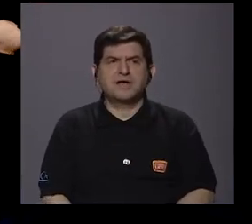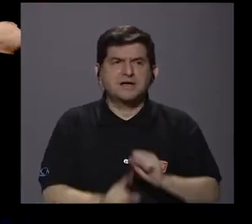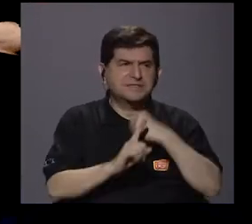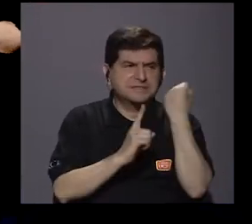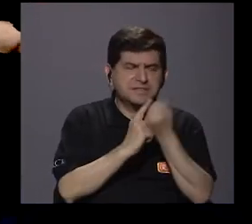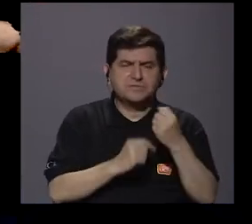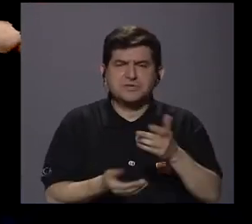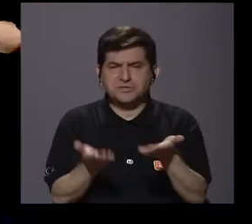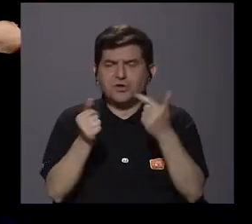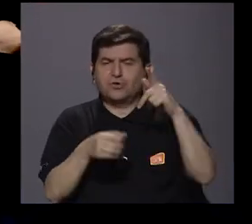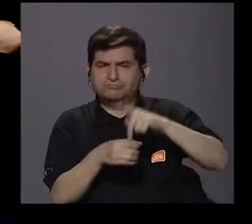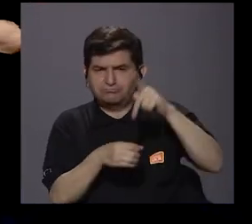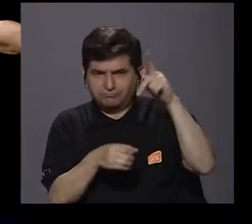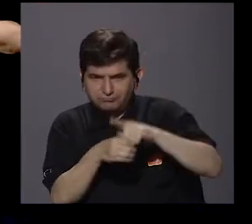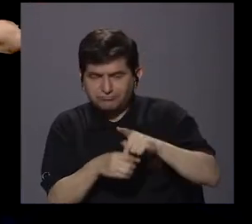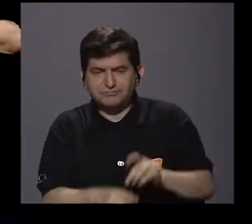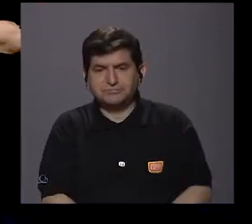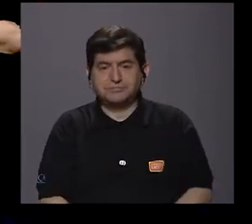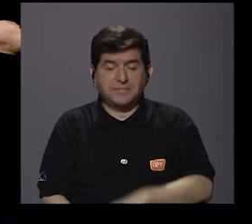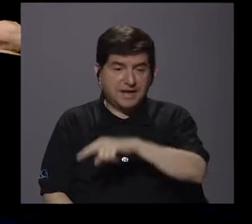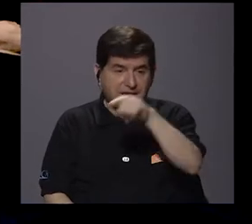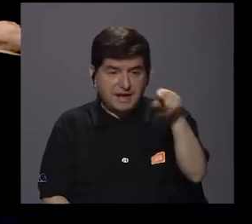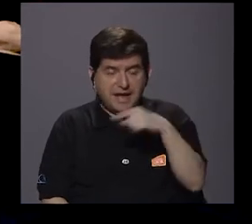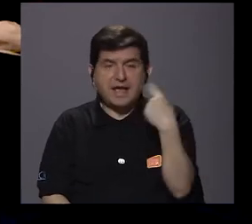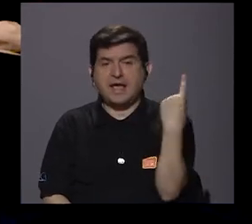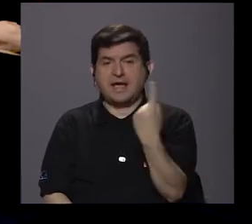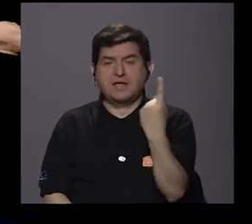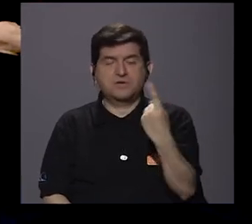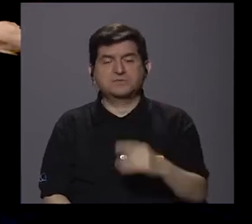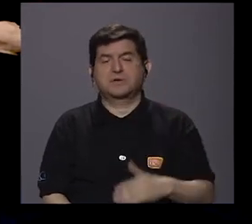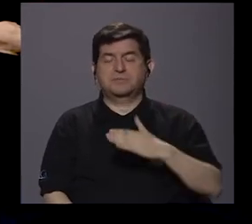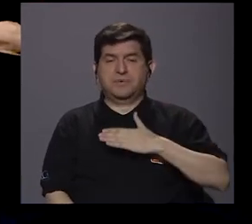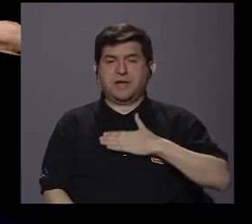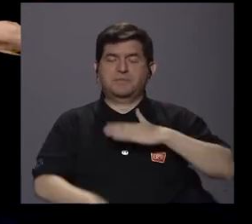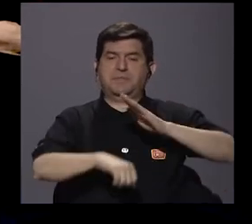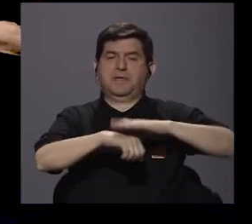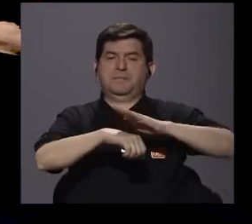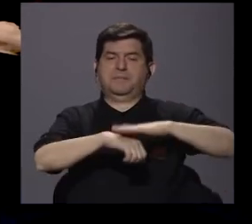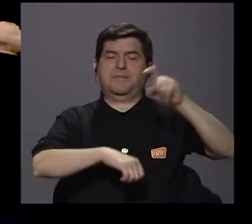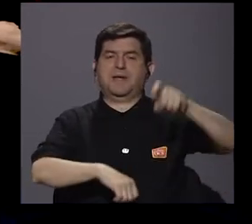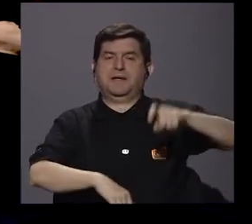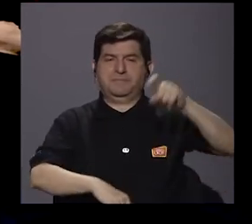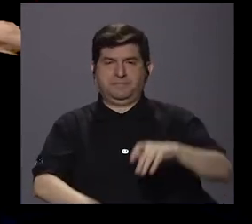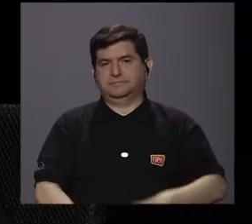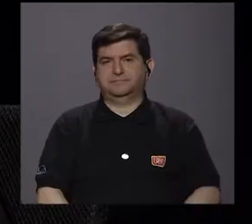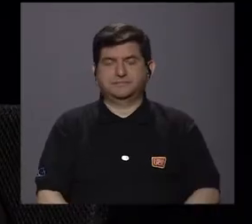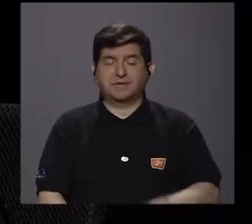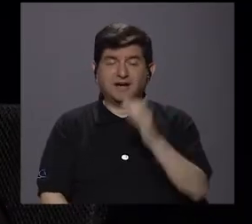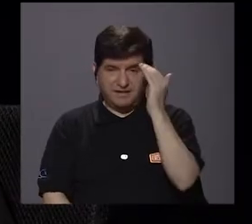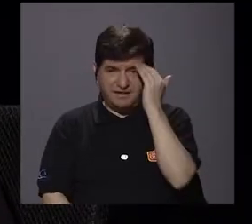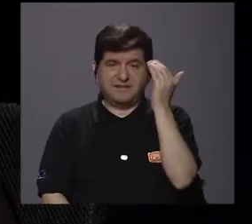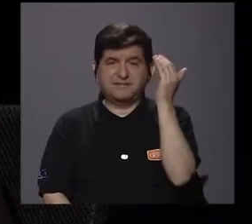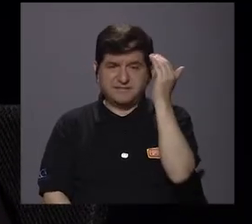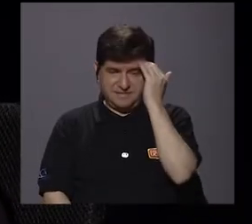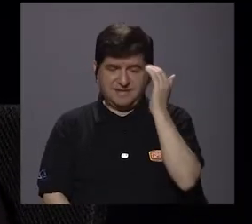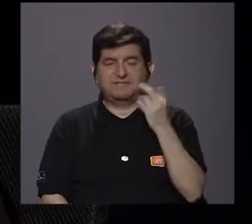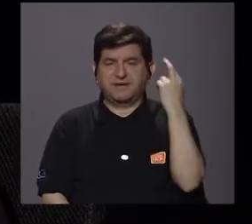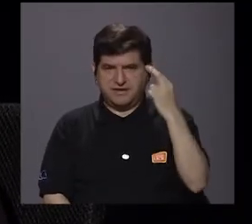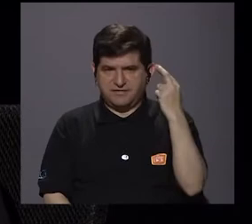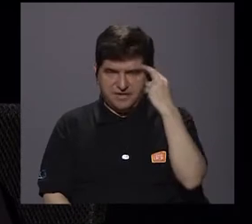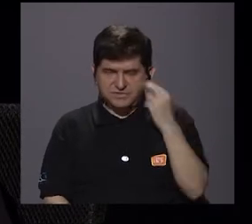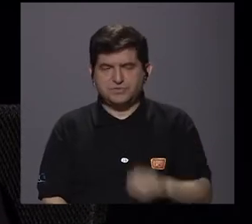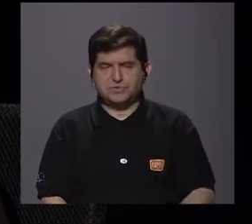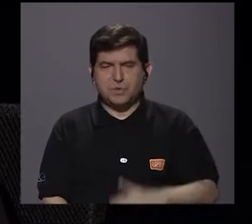quisiera participar, ellos siempre me daban los permisos necesarios porque sabían que era por